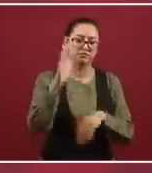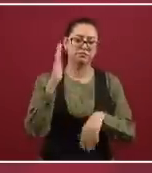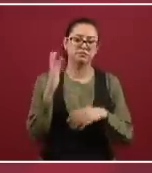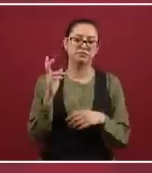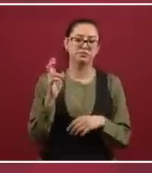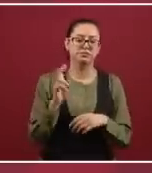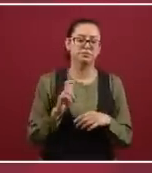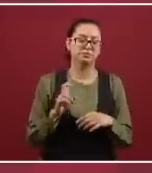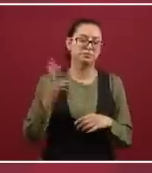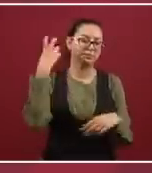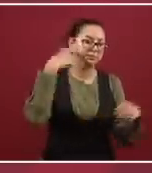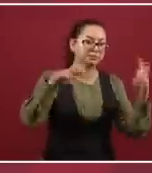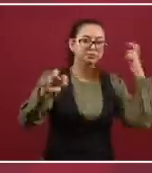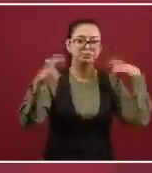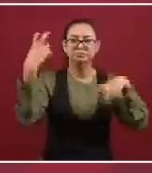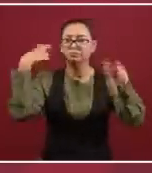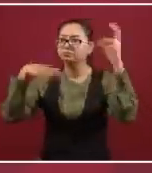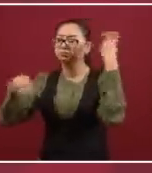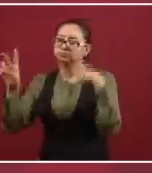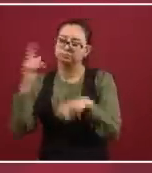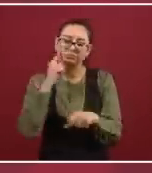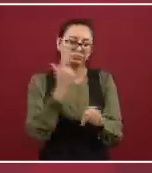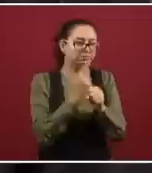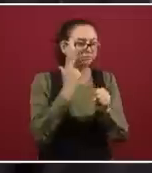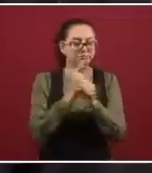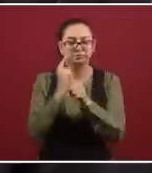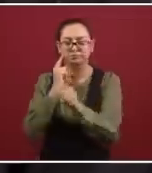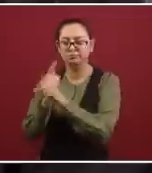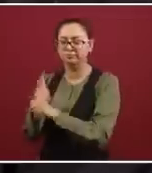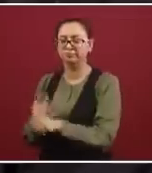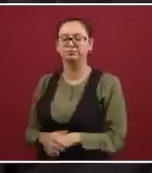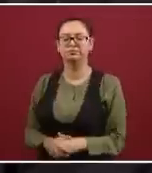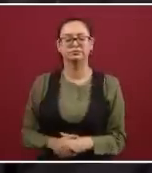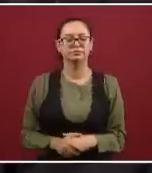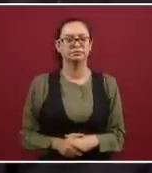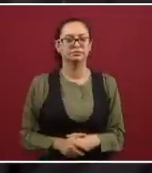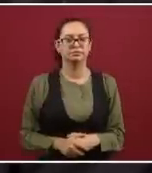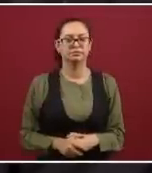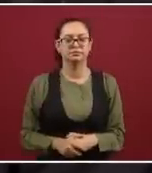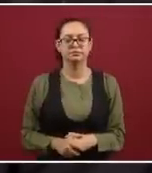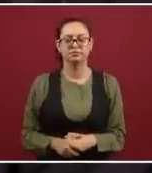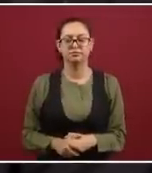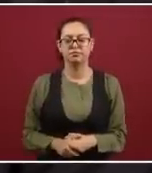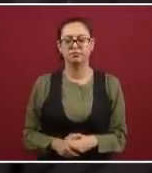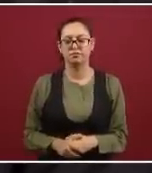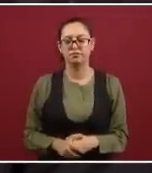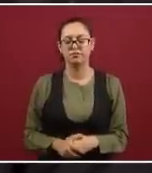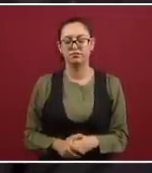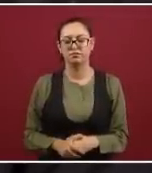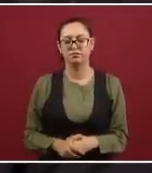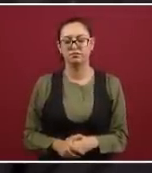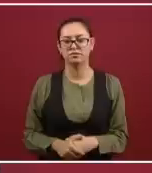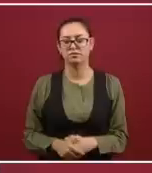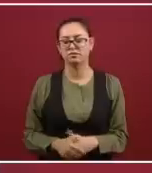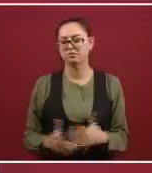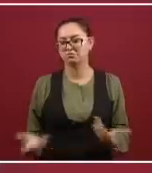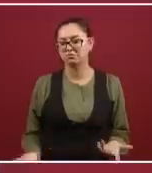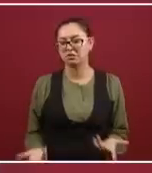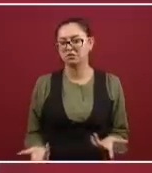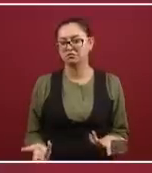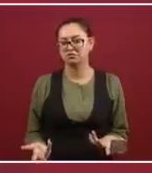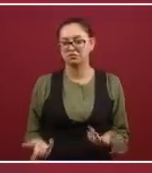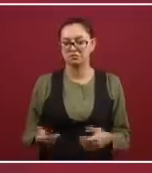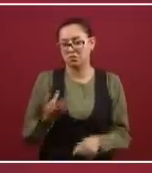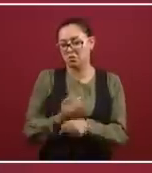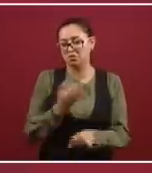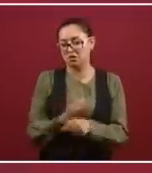el país con este propósito. Por eso no vamos a tardar mucho ahora, pero sí